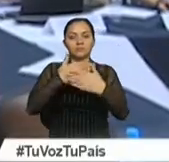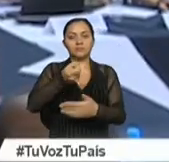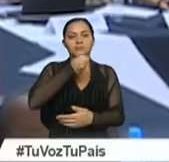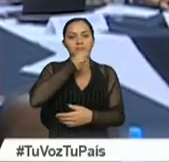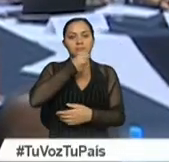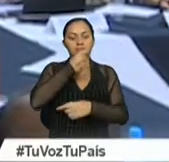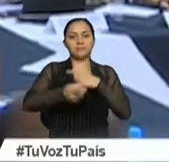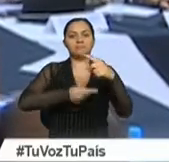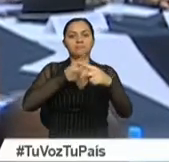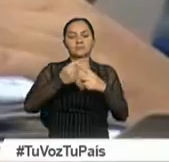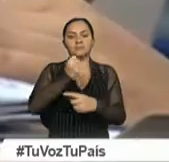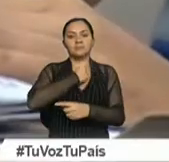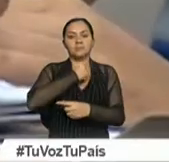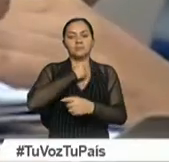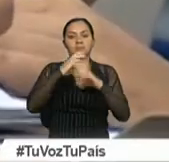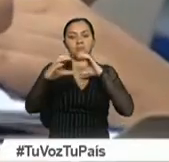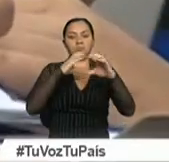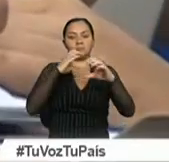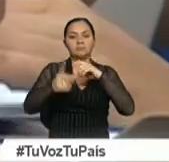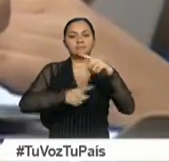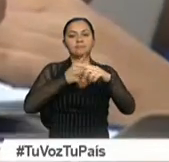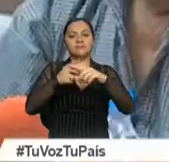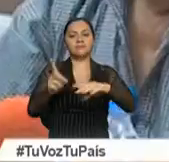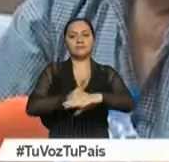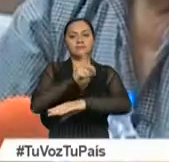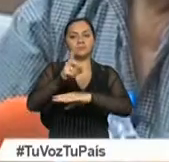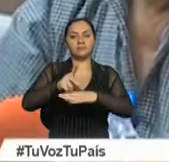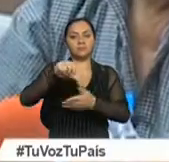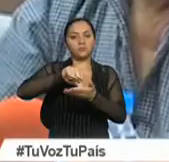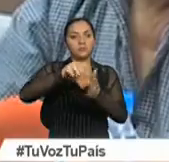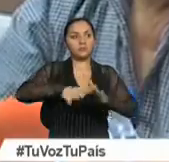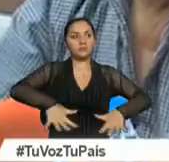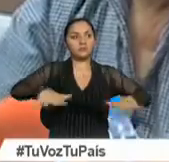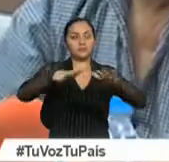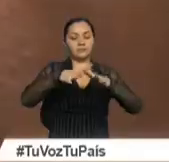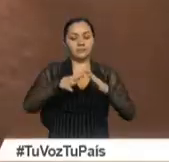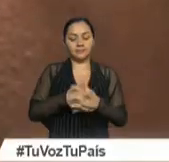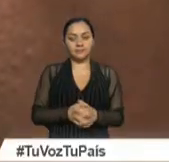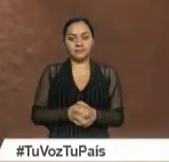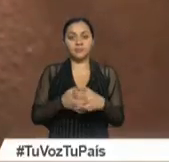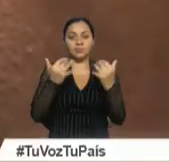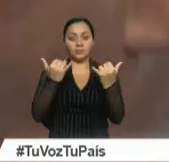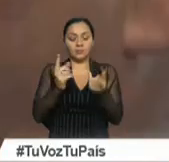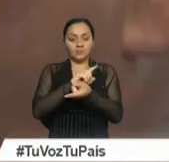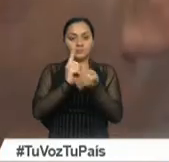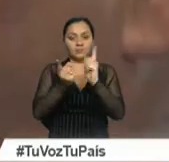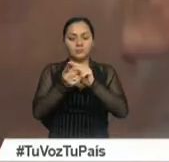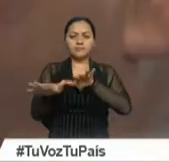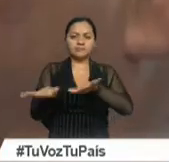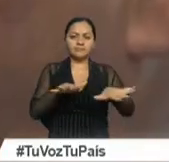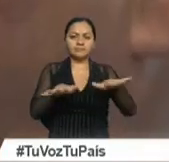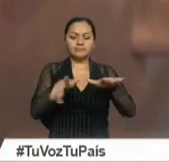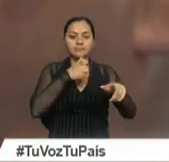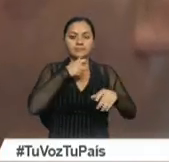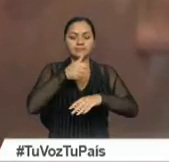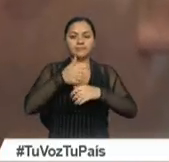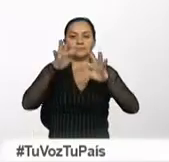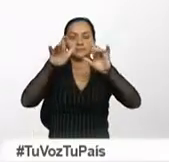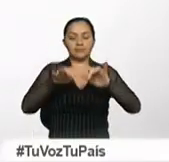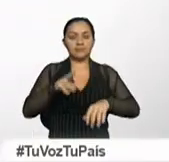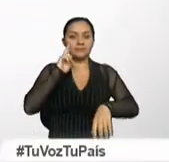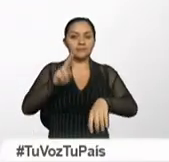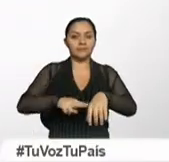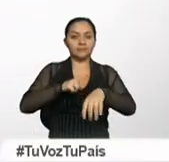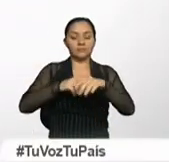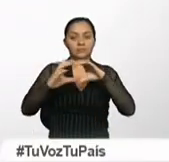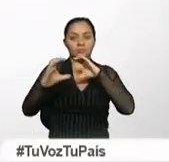periodistas, propietarios de medios, directores y ciudadanía en general. En este encuentro, coordinado por la Secretaría Nacional de